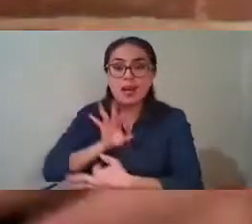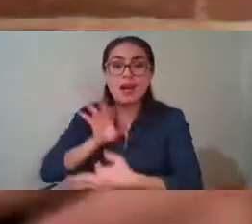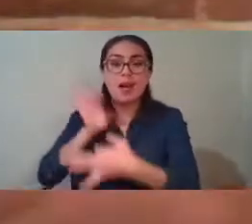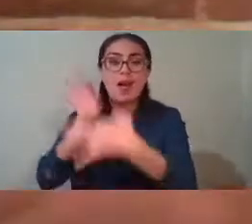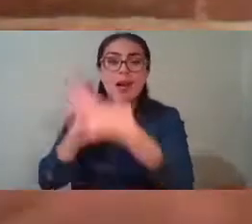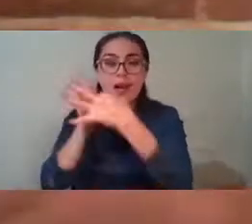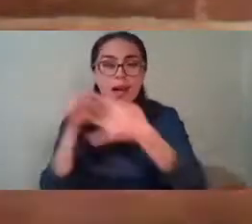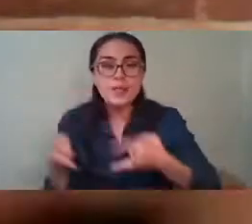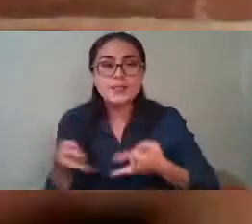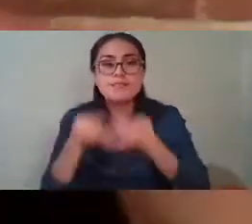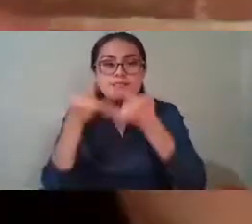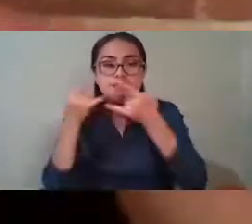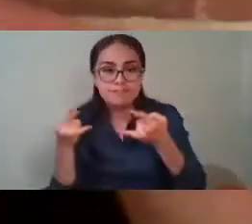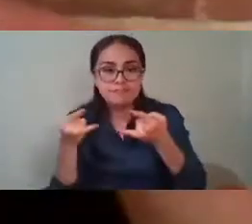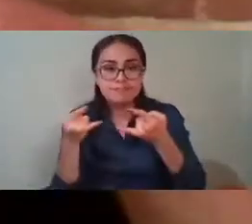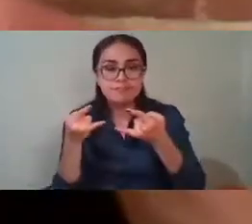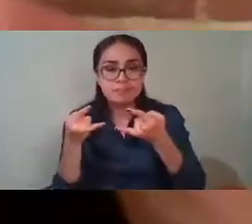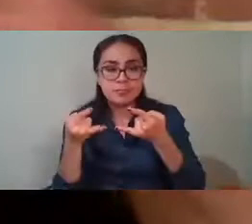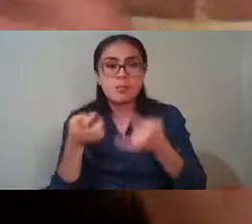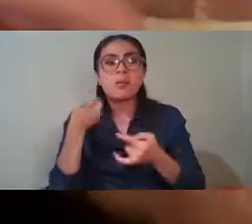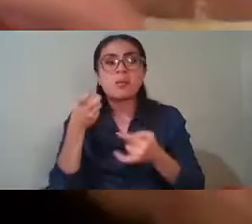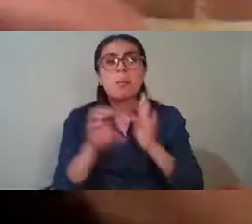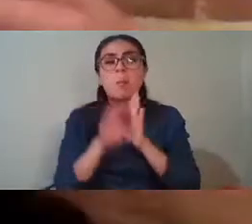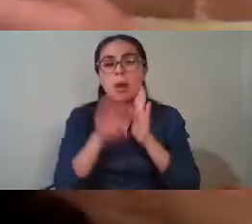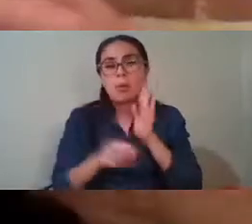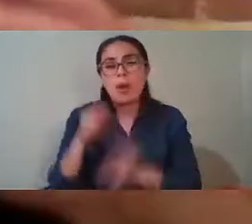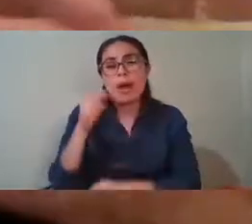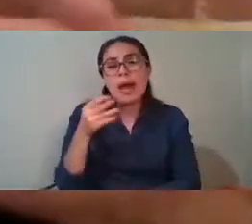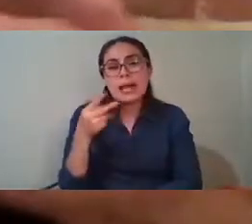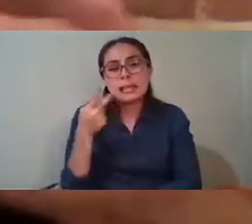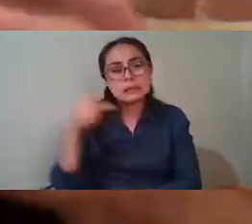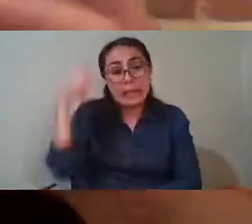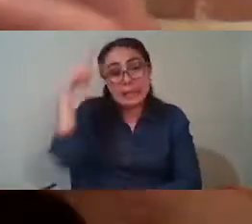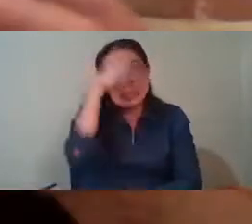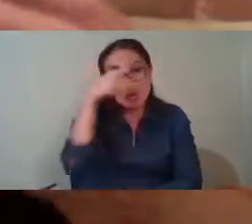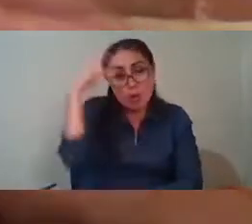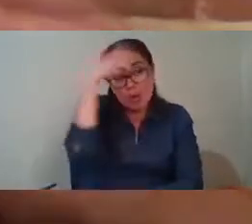saber. Digamos, la filosofía, el psicoanálisis ha tenido que ir